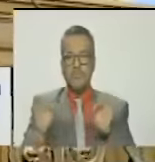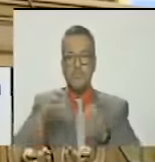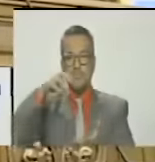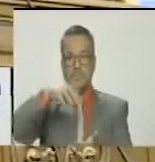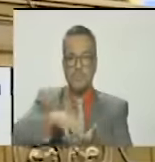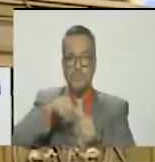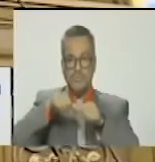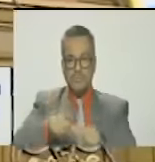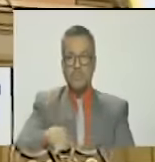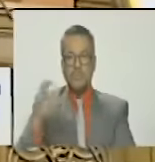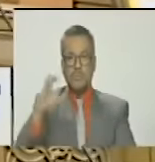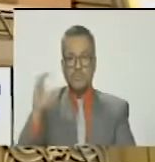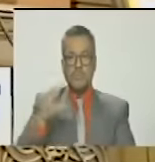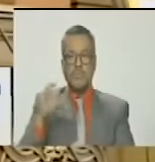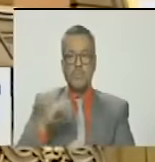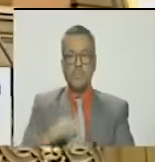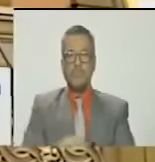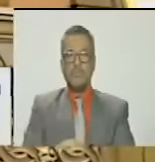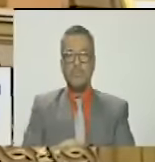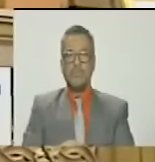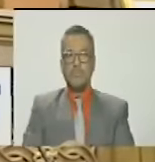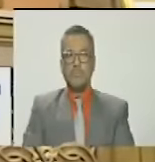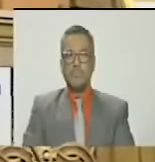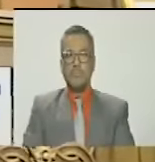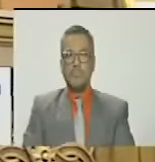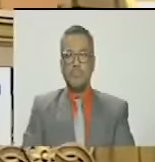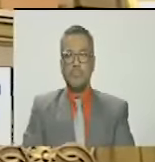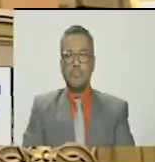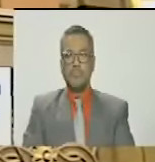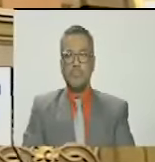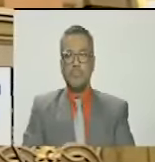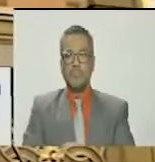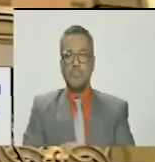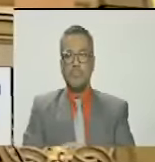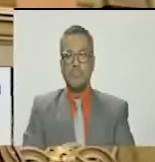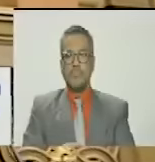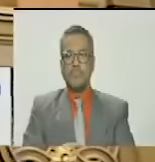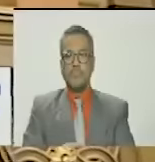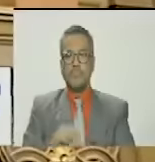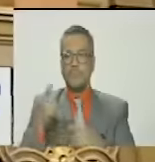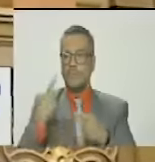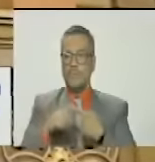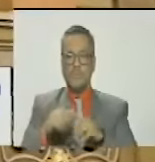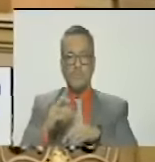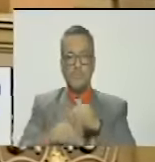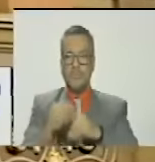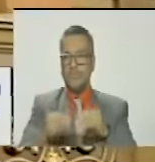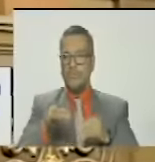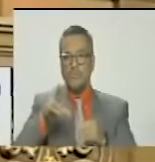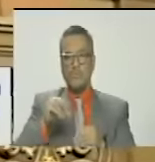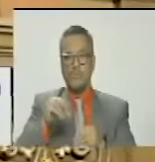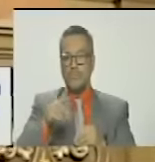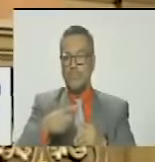es Caracas. ¿Ah? No hay otro mecanismo, pues.